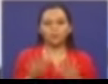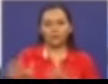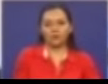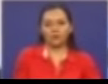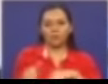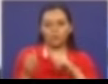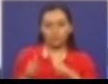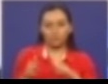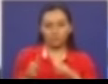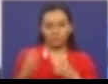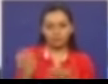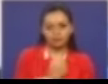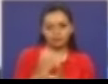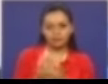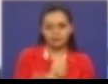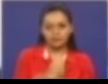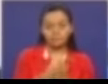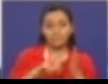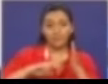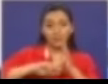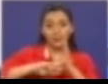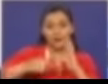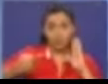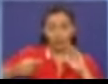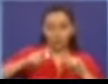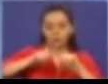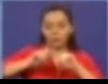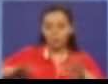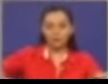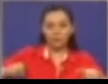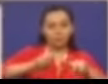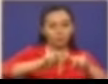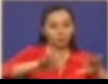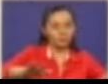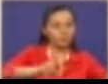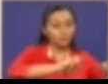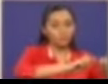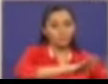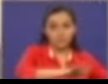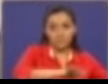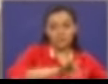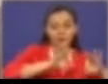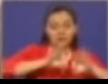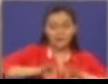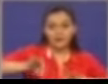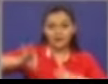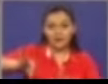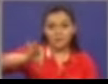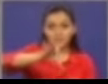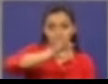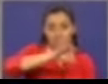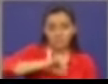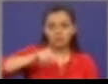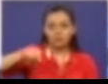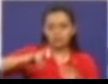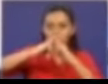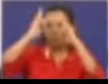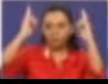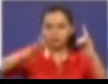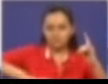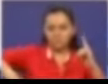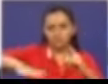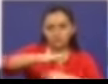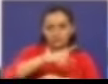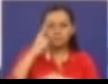agricultores. La tecnología de multiplicación de semilla desarrollada aquí, en este invernadero, les permitirá